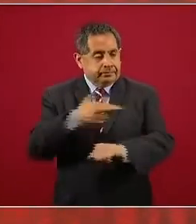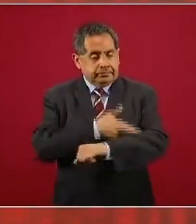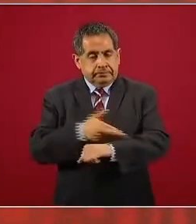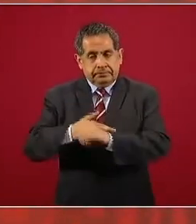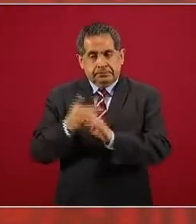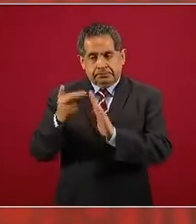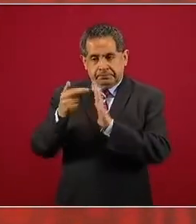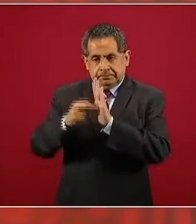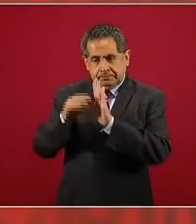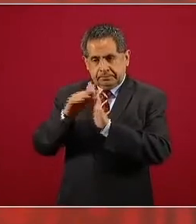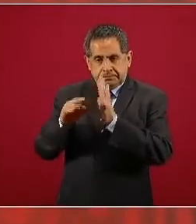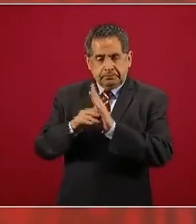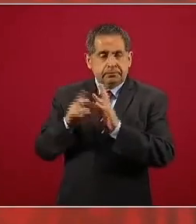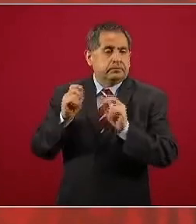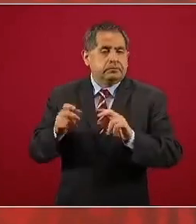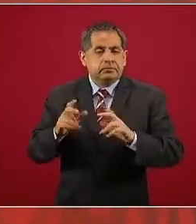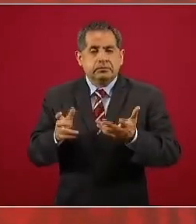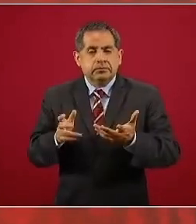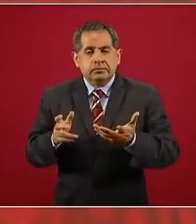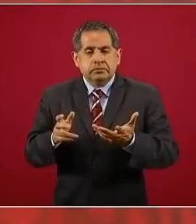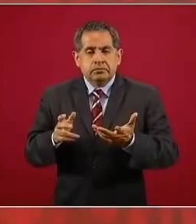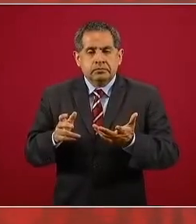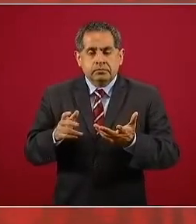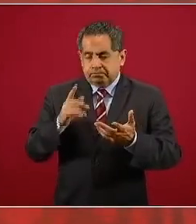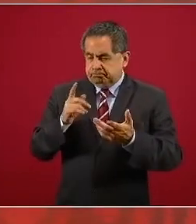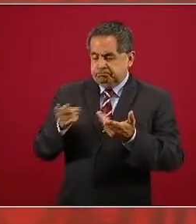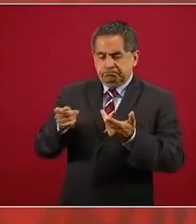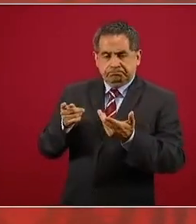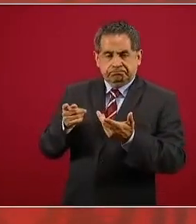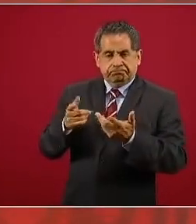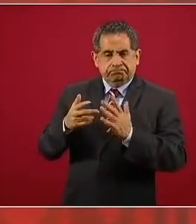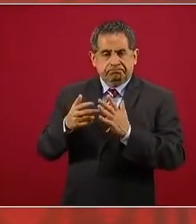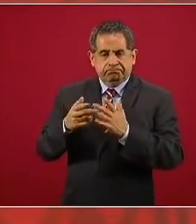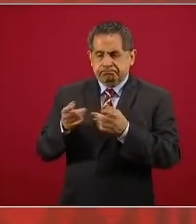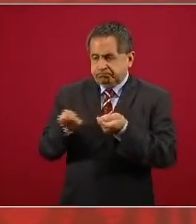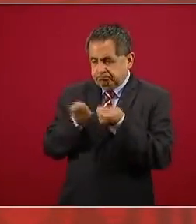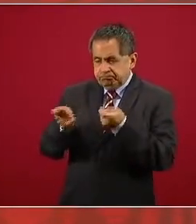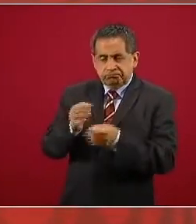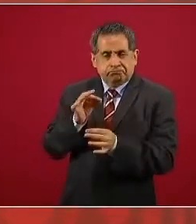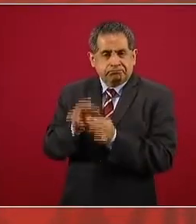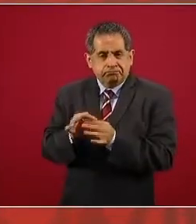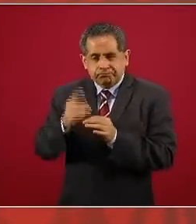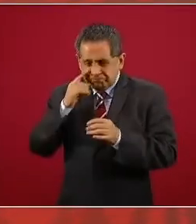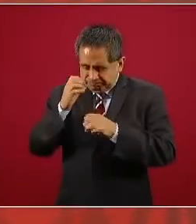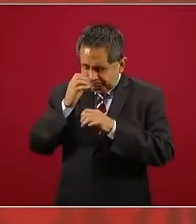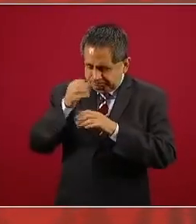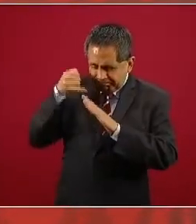mecanismos naturales de control biológico.